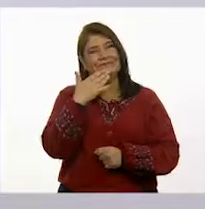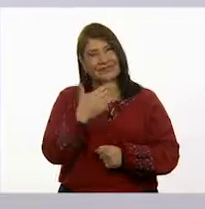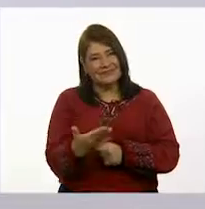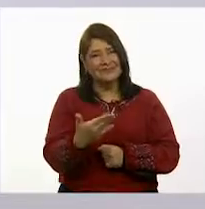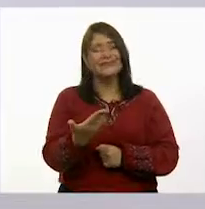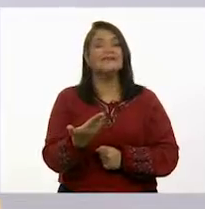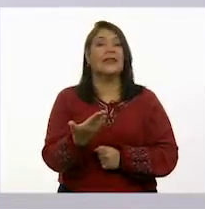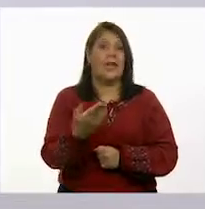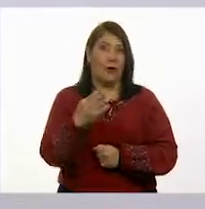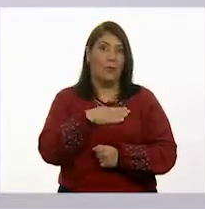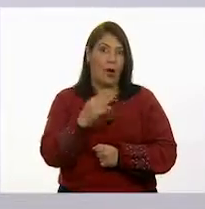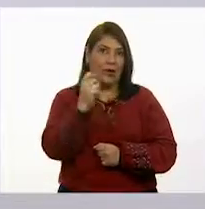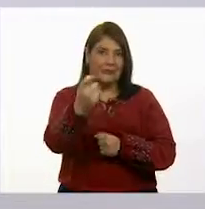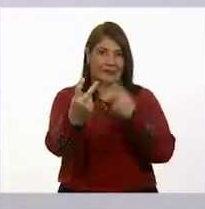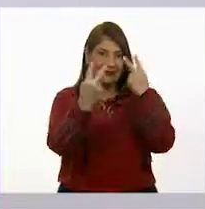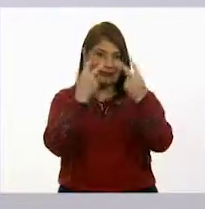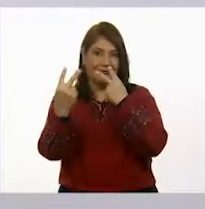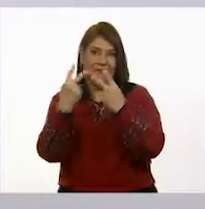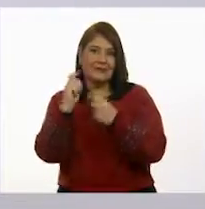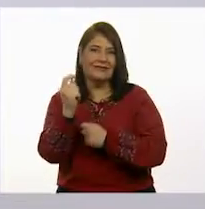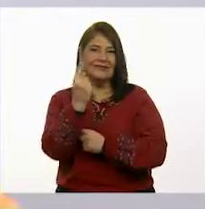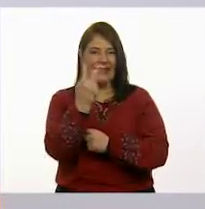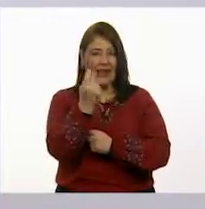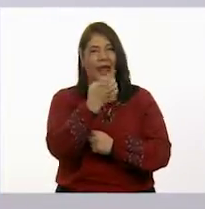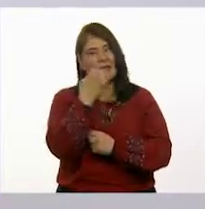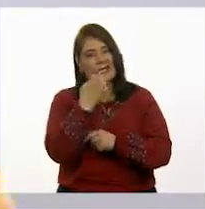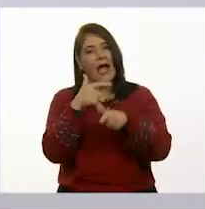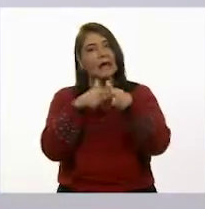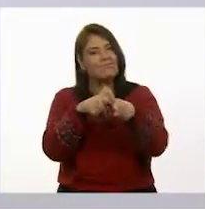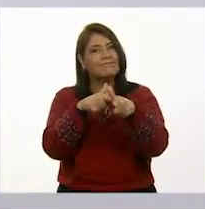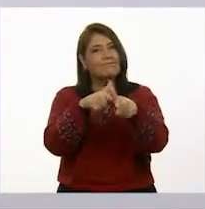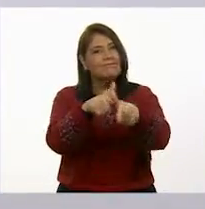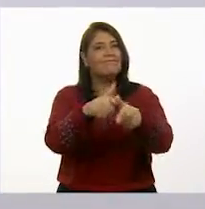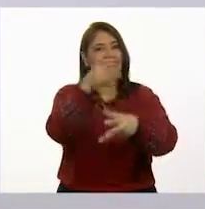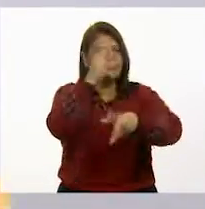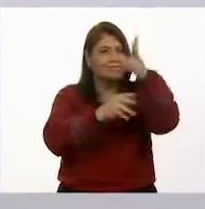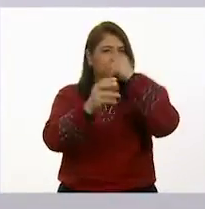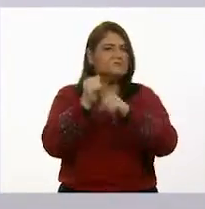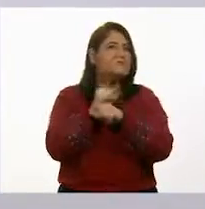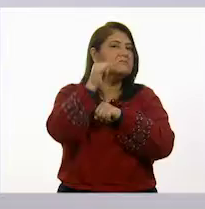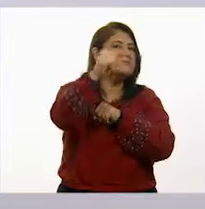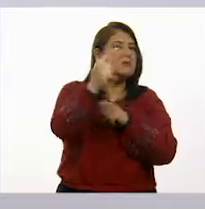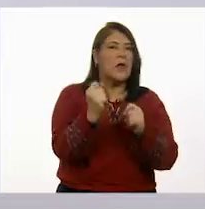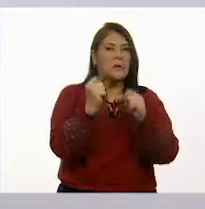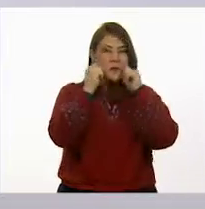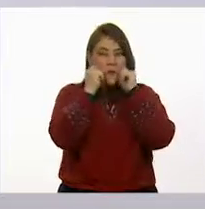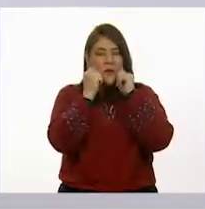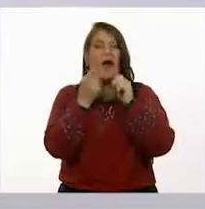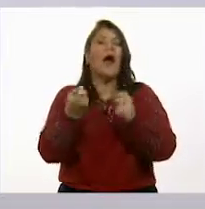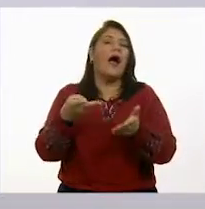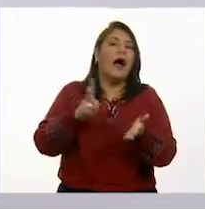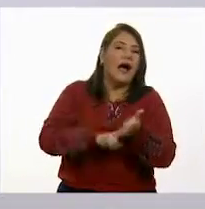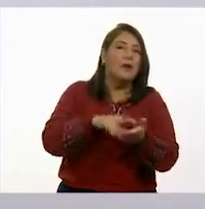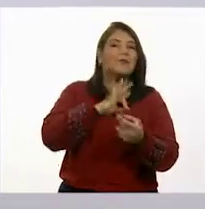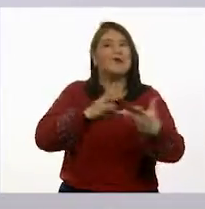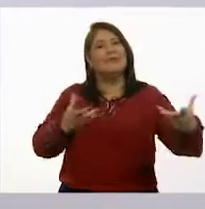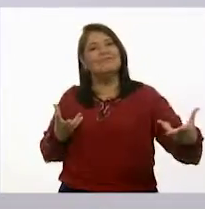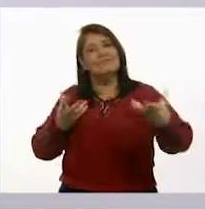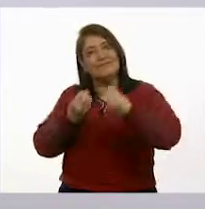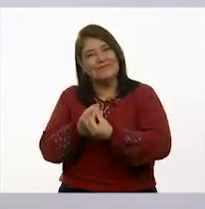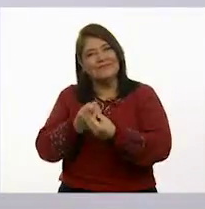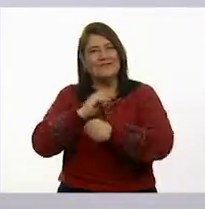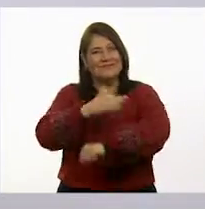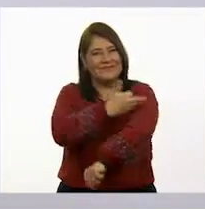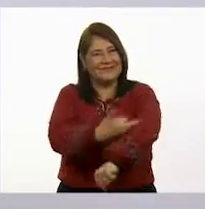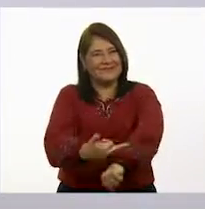Qué bueno que vemos la escuela en la tele y seguir aprendiendo a la distancia. Y al mismo tiempo, estar con la